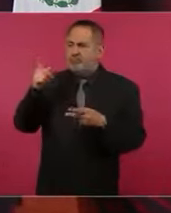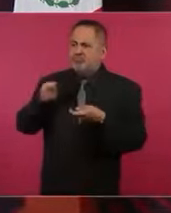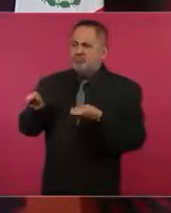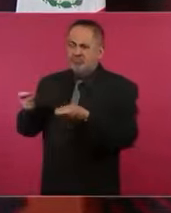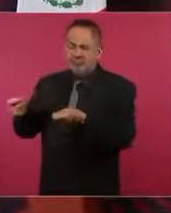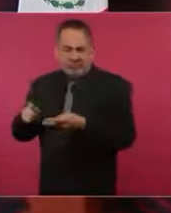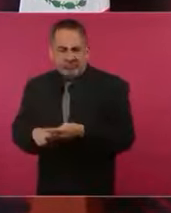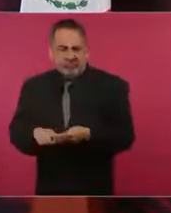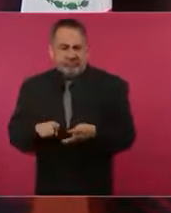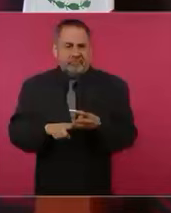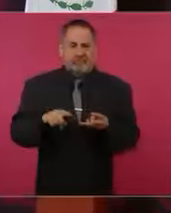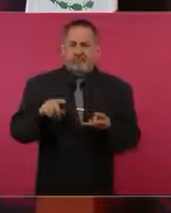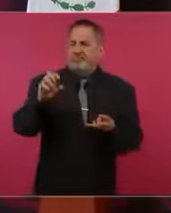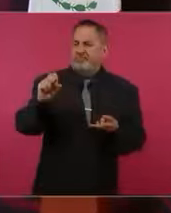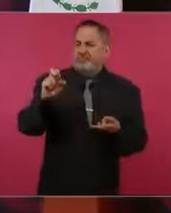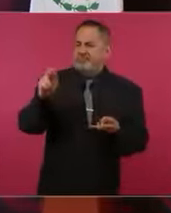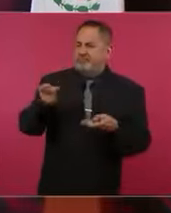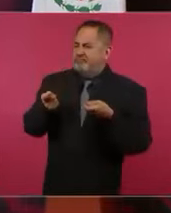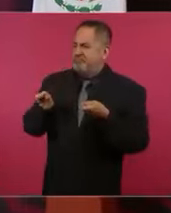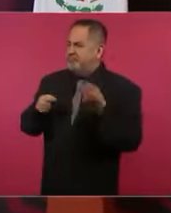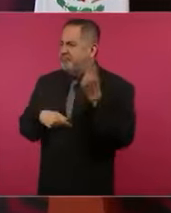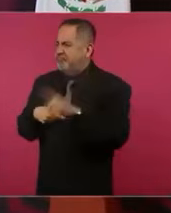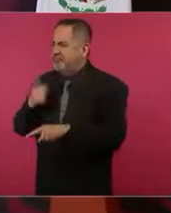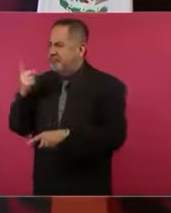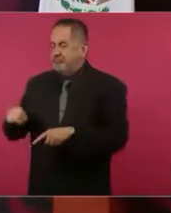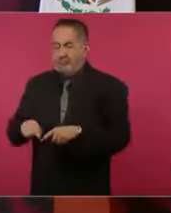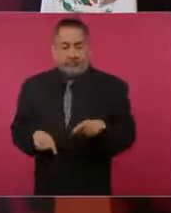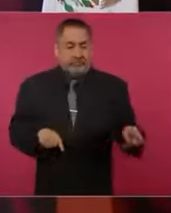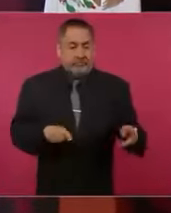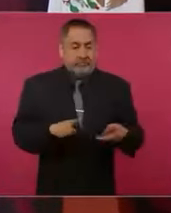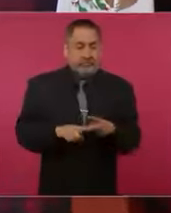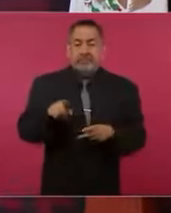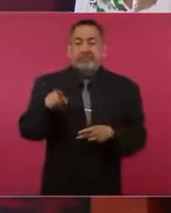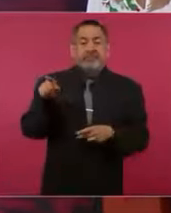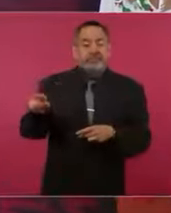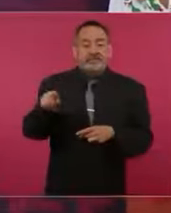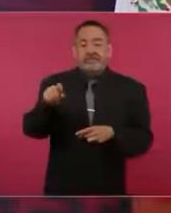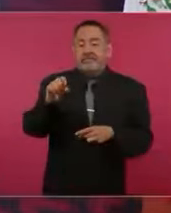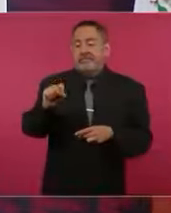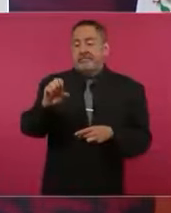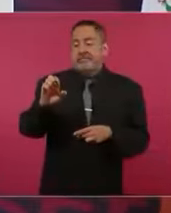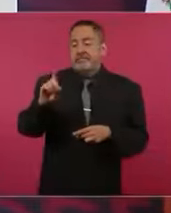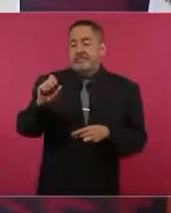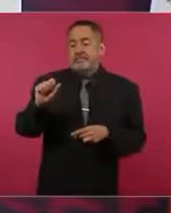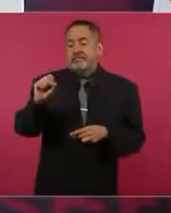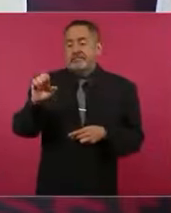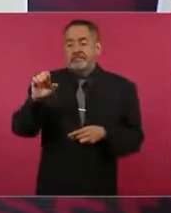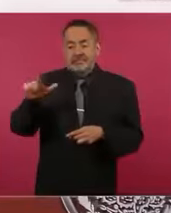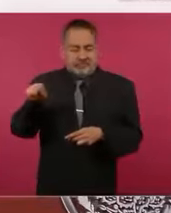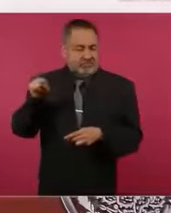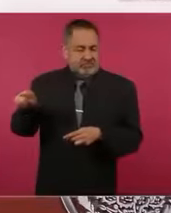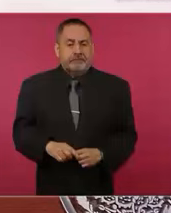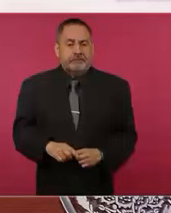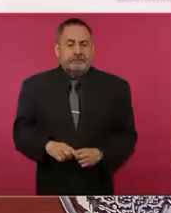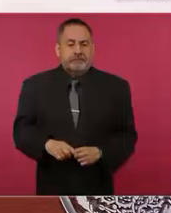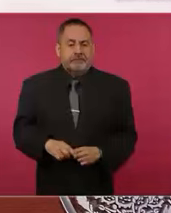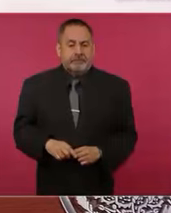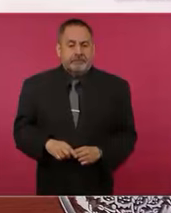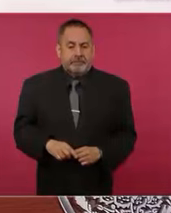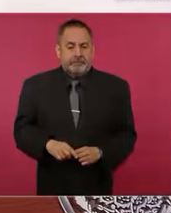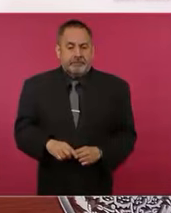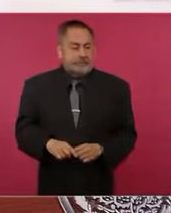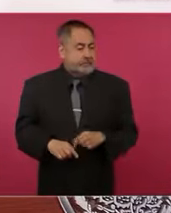en la Secretaría de Educación Pública, en la Secretaría de Desarrollo Social,